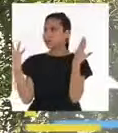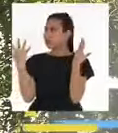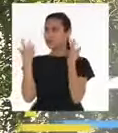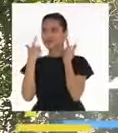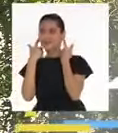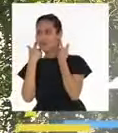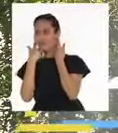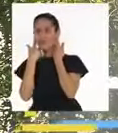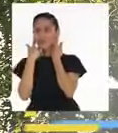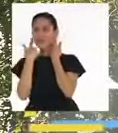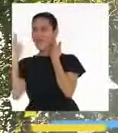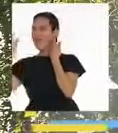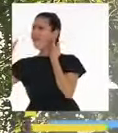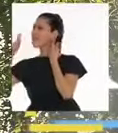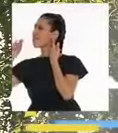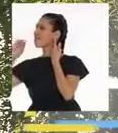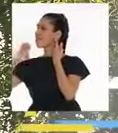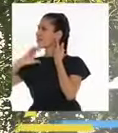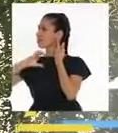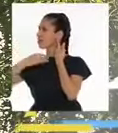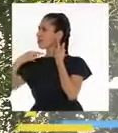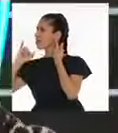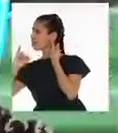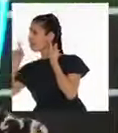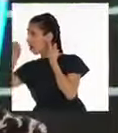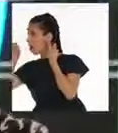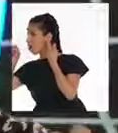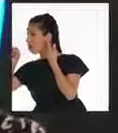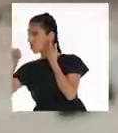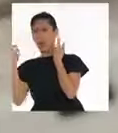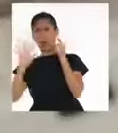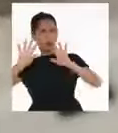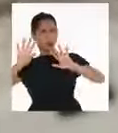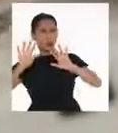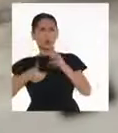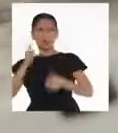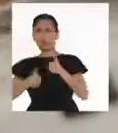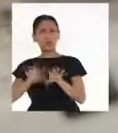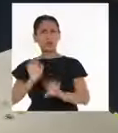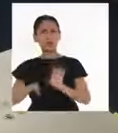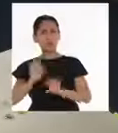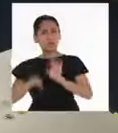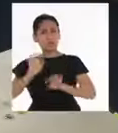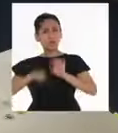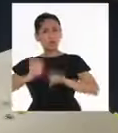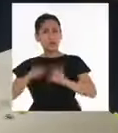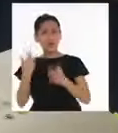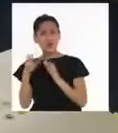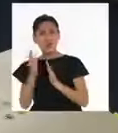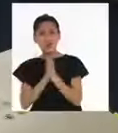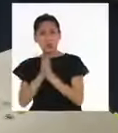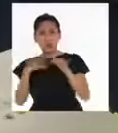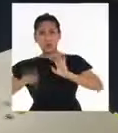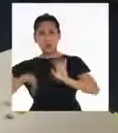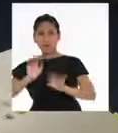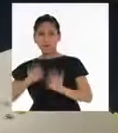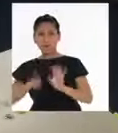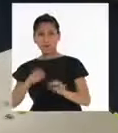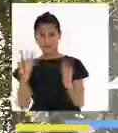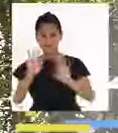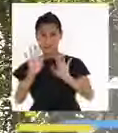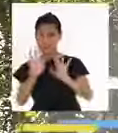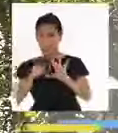Eh... ¡Tachí! ¿Estás ahí? ¡Ay! ¡No, no, no, no, no, no! ¡Macabot se estaba descargando! ¡Ay, la voy a